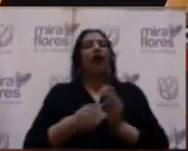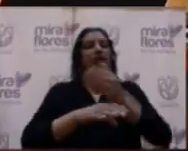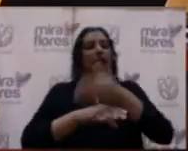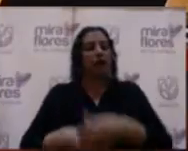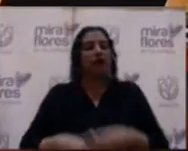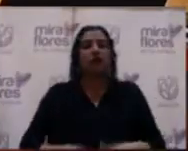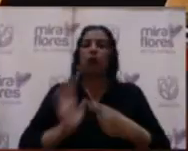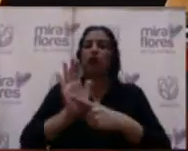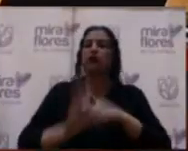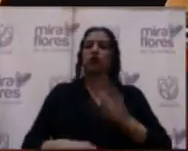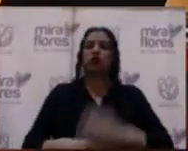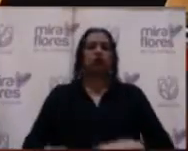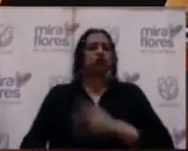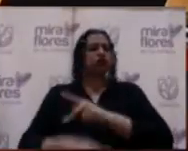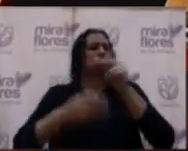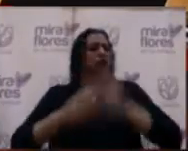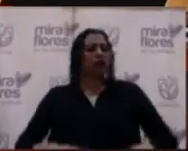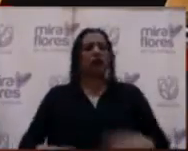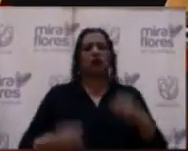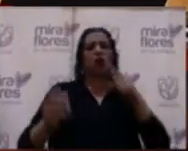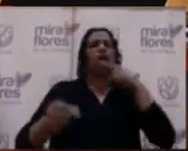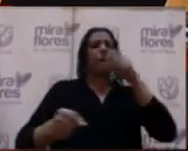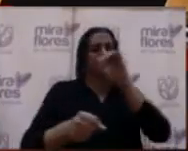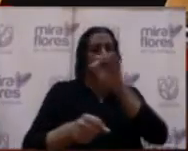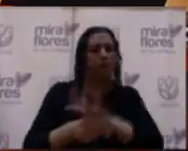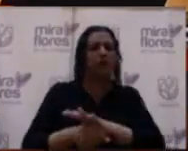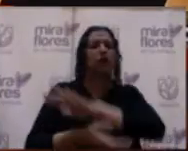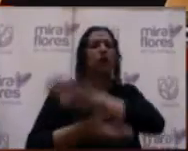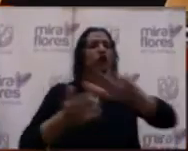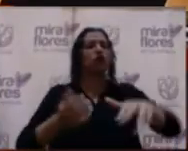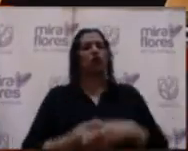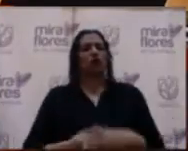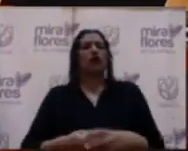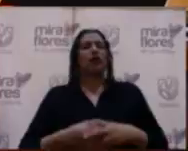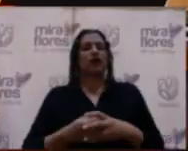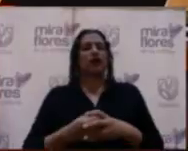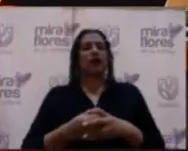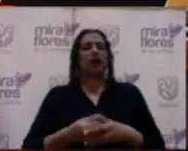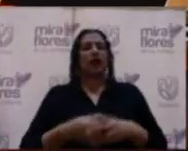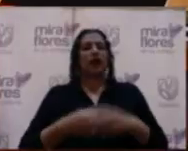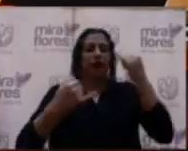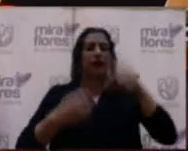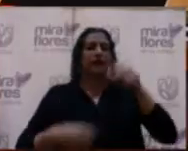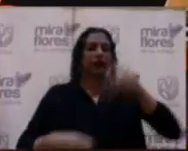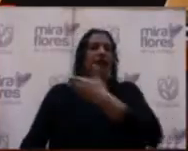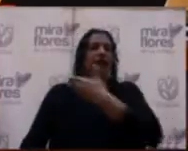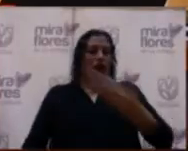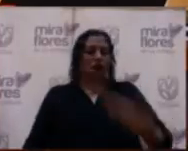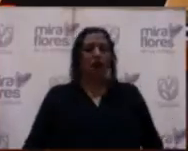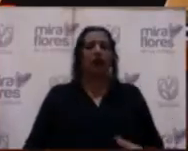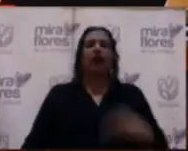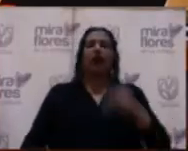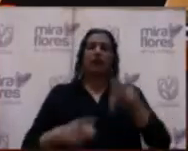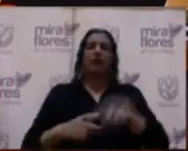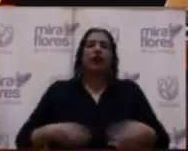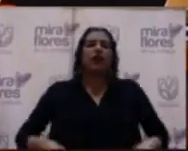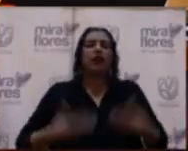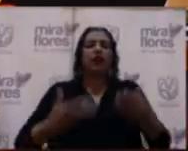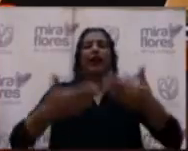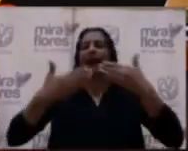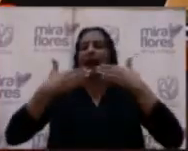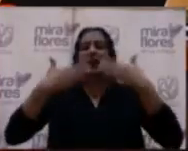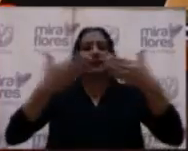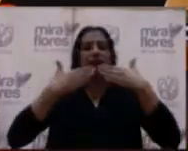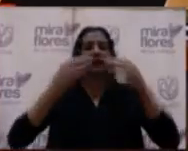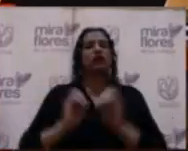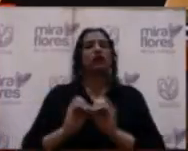su profesionalismo y compromiso con los altos intereses del Estado. Sobre el particular, deseo hacerle llegar el